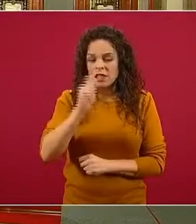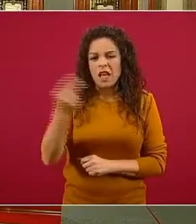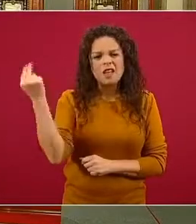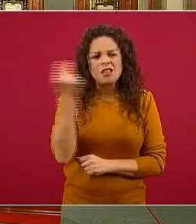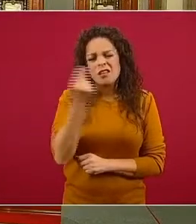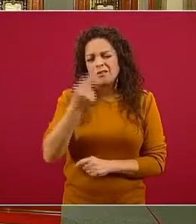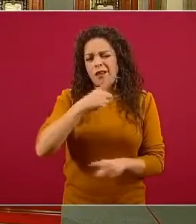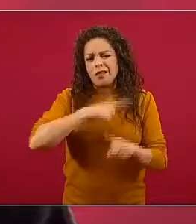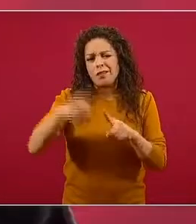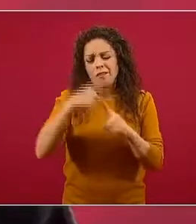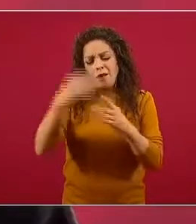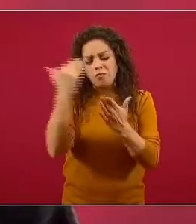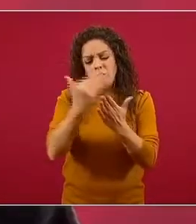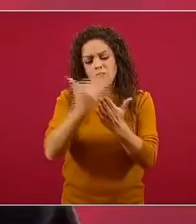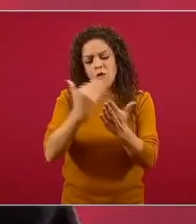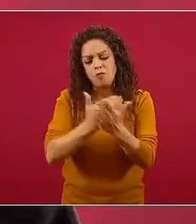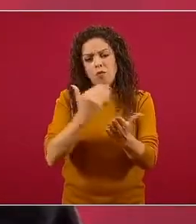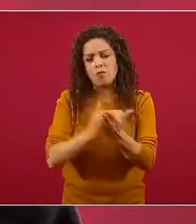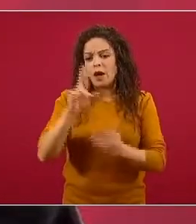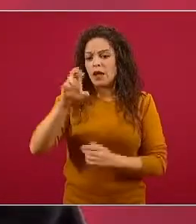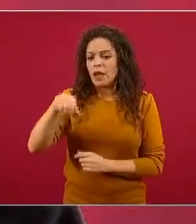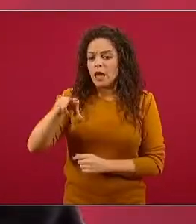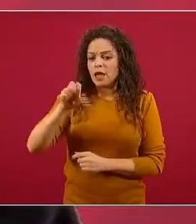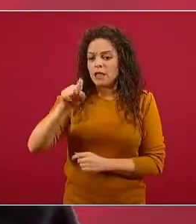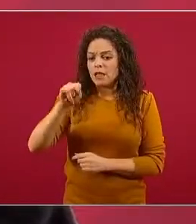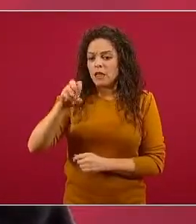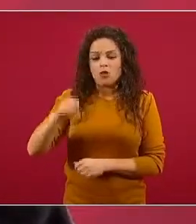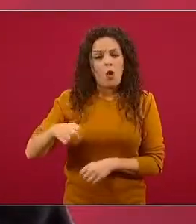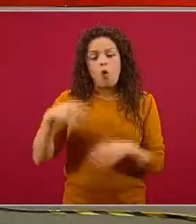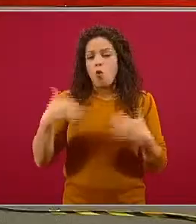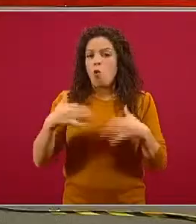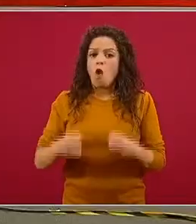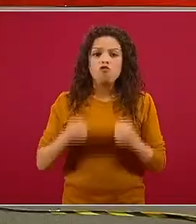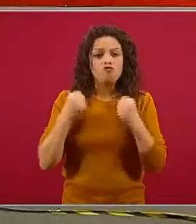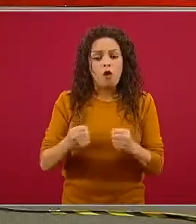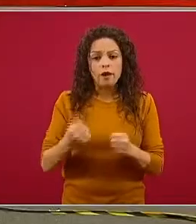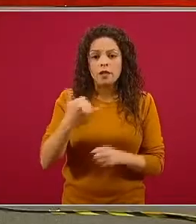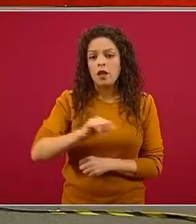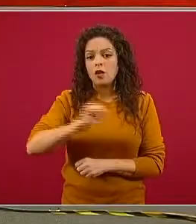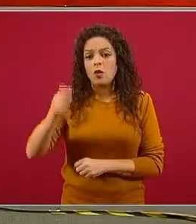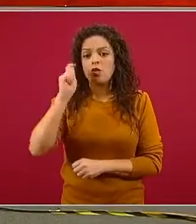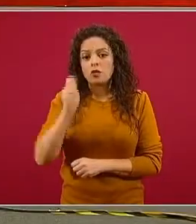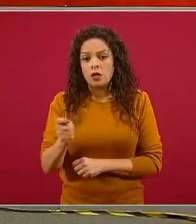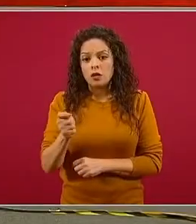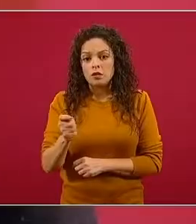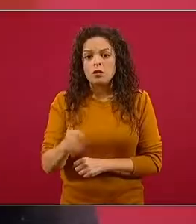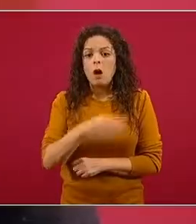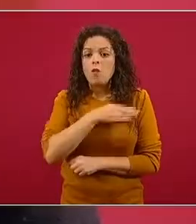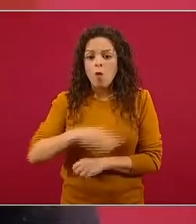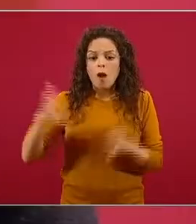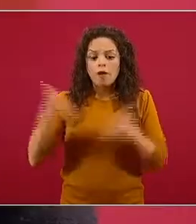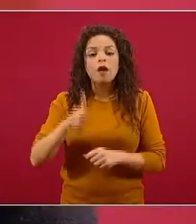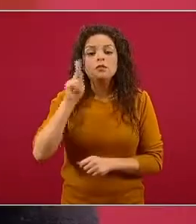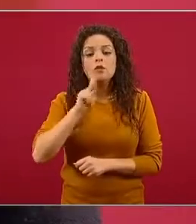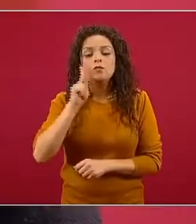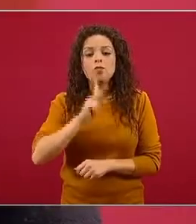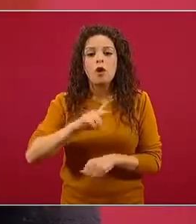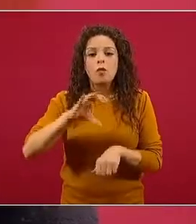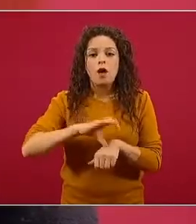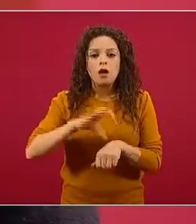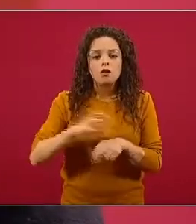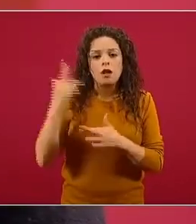requisitos extremadamente rigurosos, y otro estándar análogo que se llama buenas prácticas clínicas, que